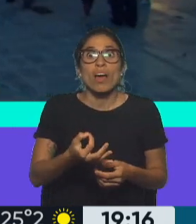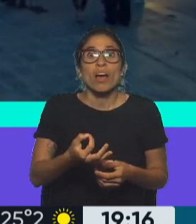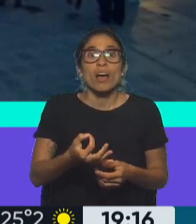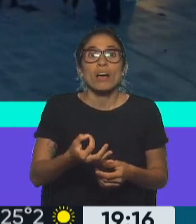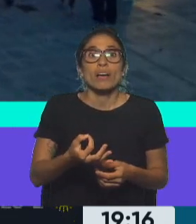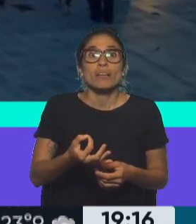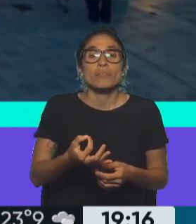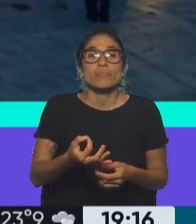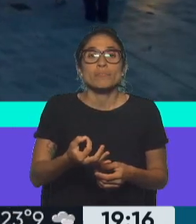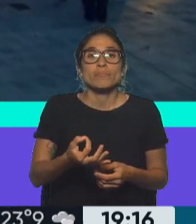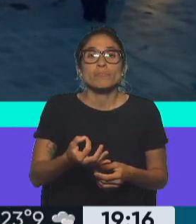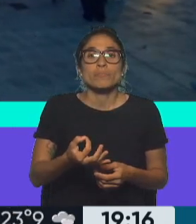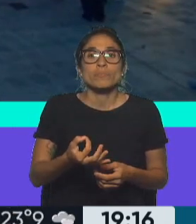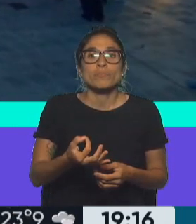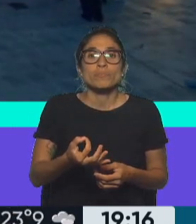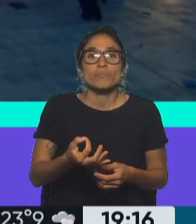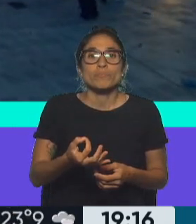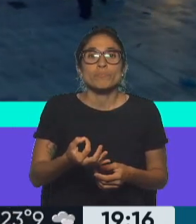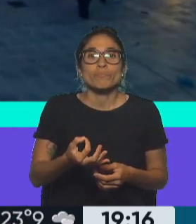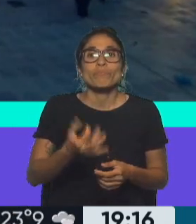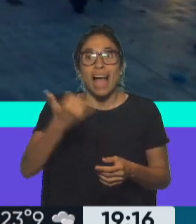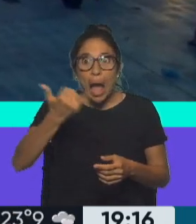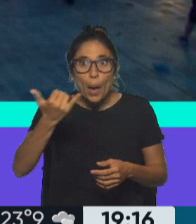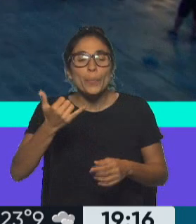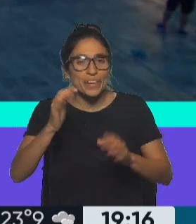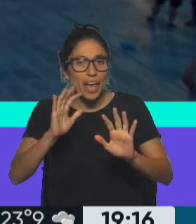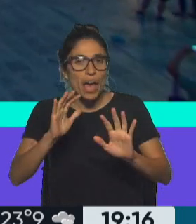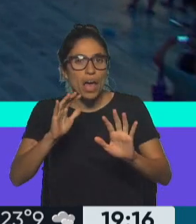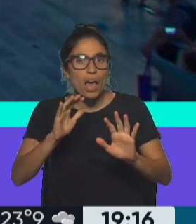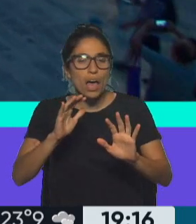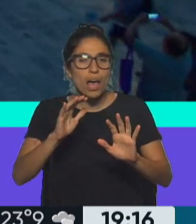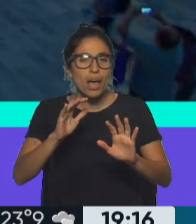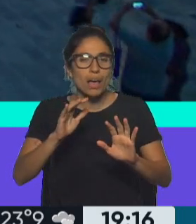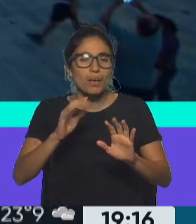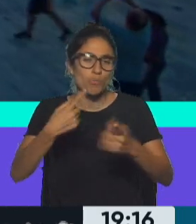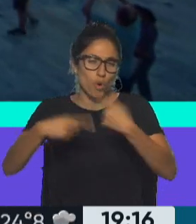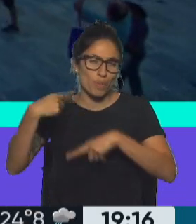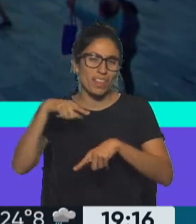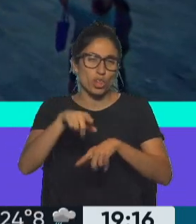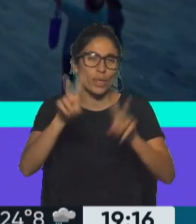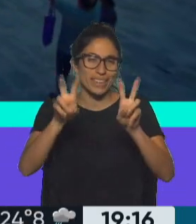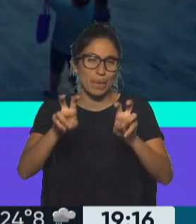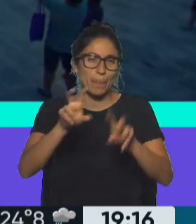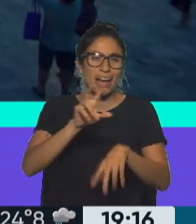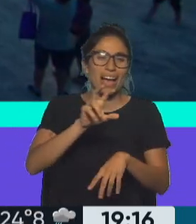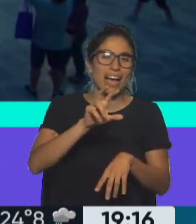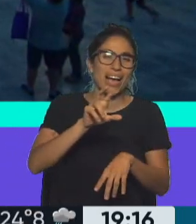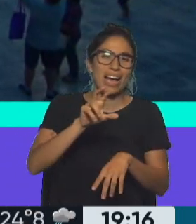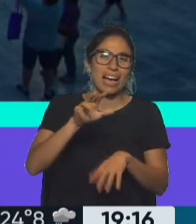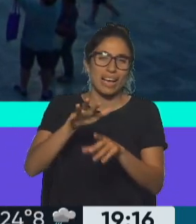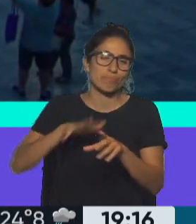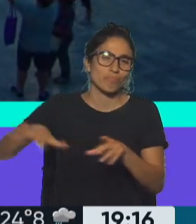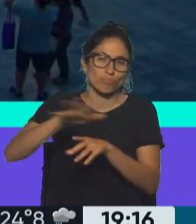que eran a los que se trataba con especial saña por su condición, por su identidad de género o por su orientación